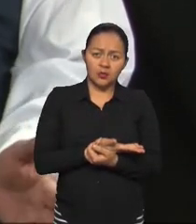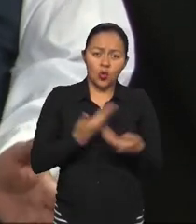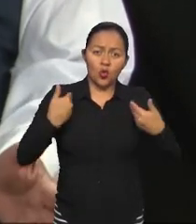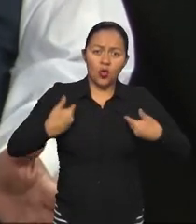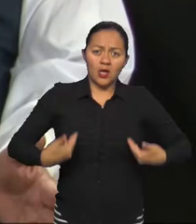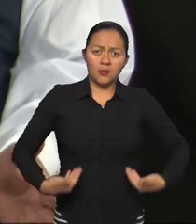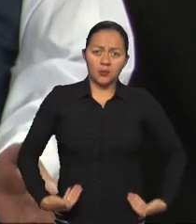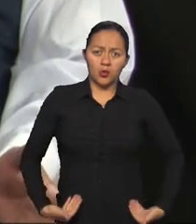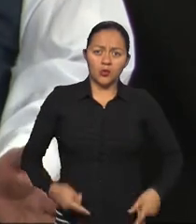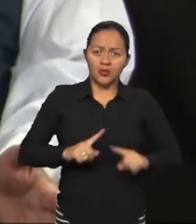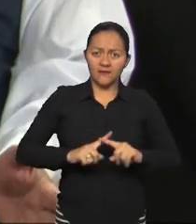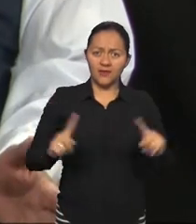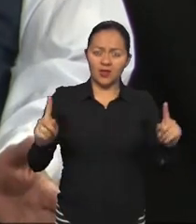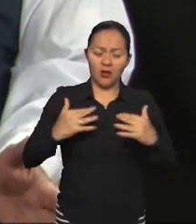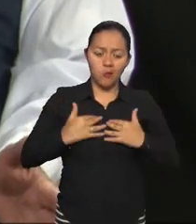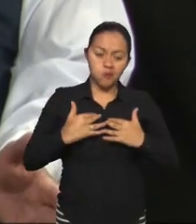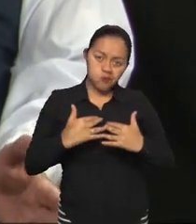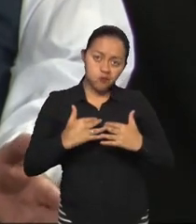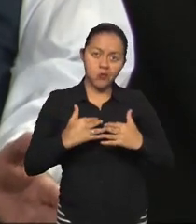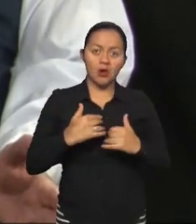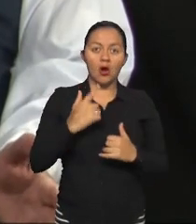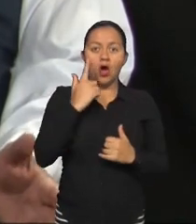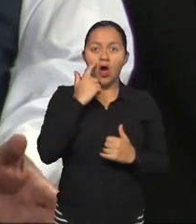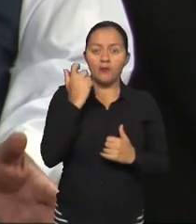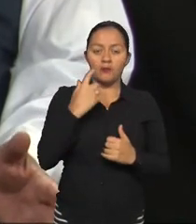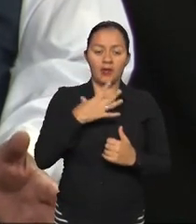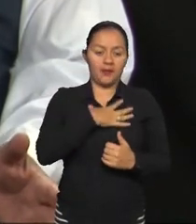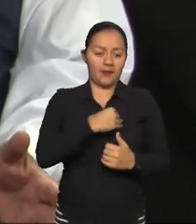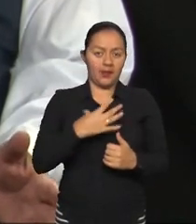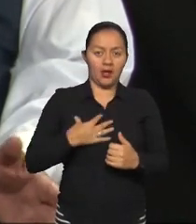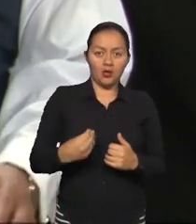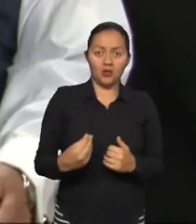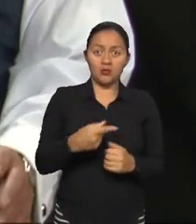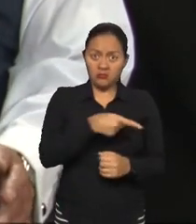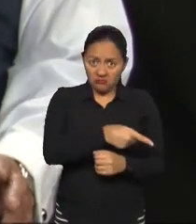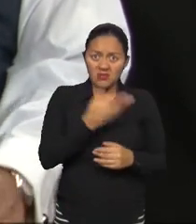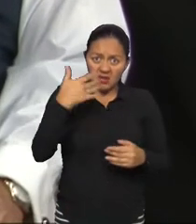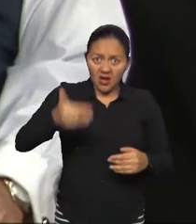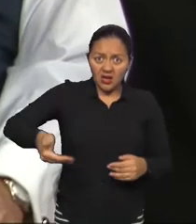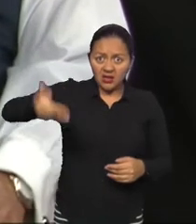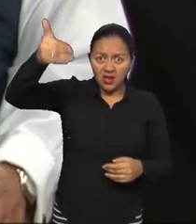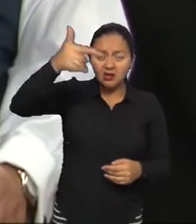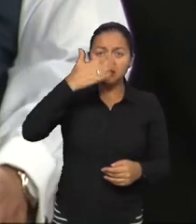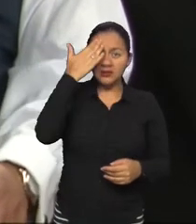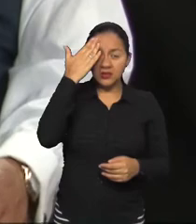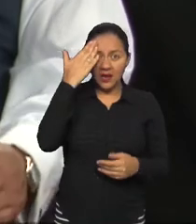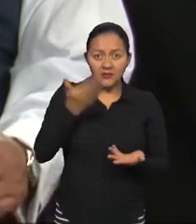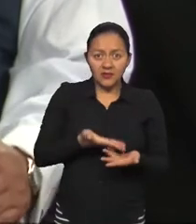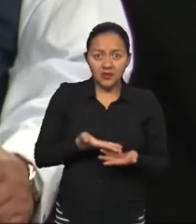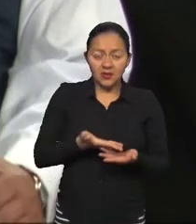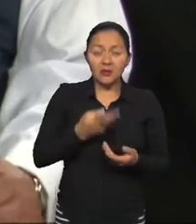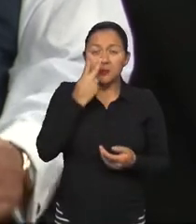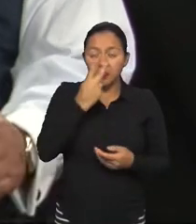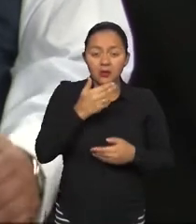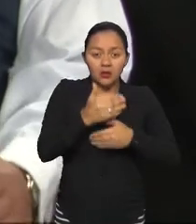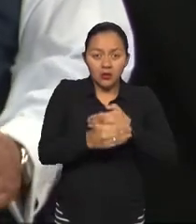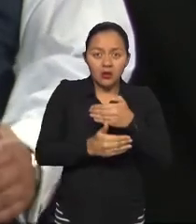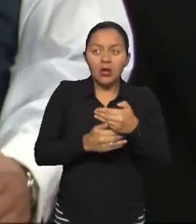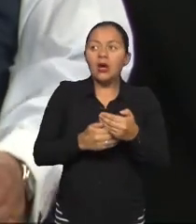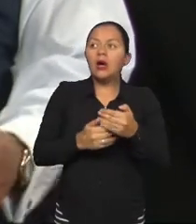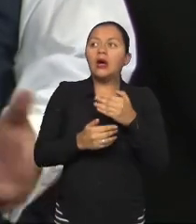se expresaba. E igual que cualquier otra persona sin discapacidad, se expresaba y comenzaba todo el